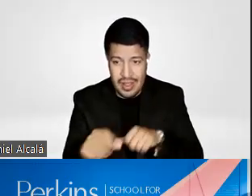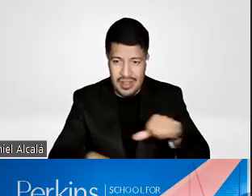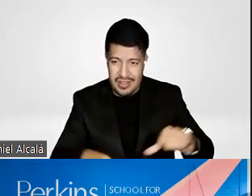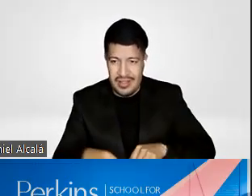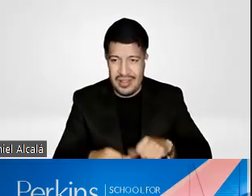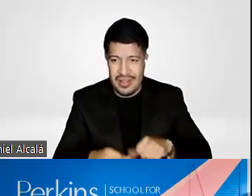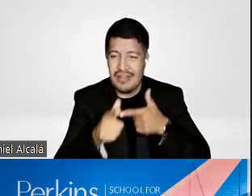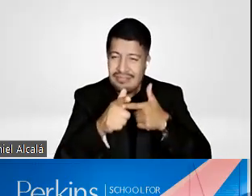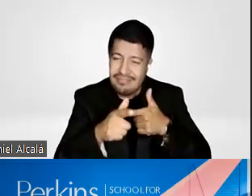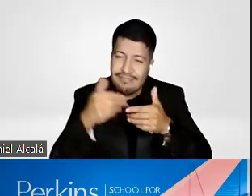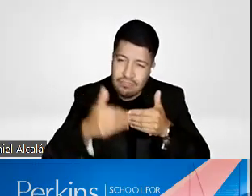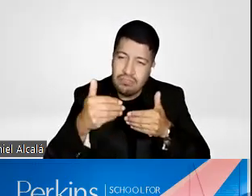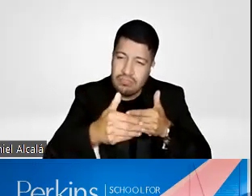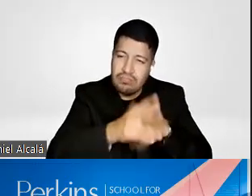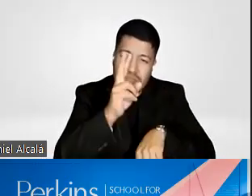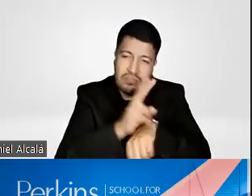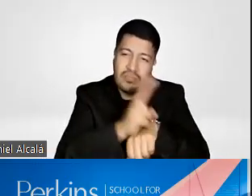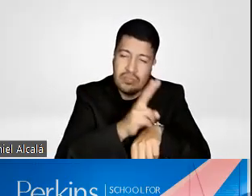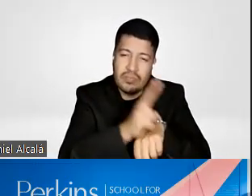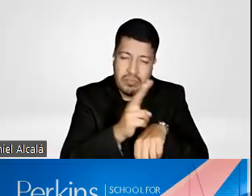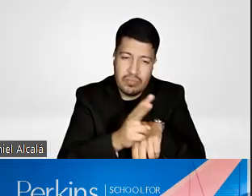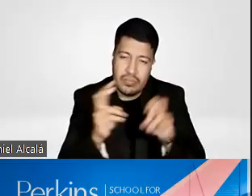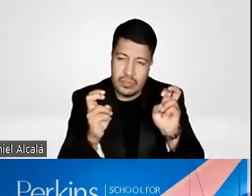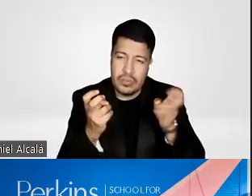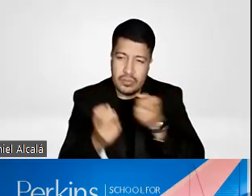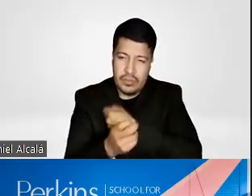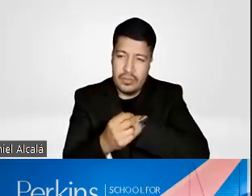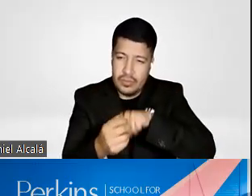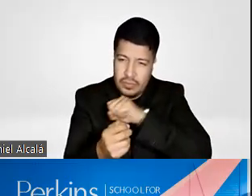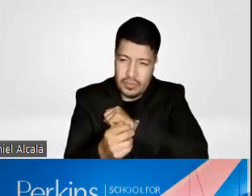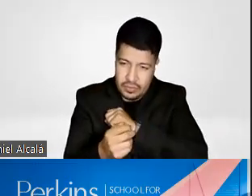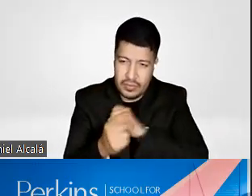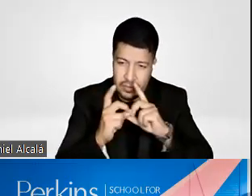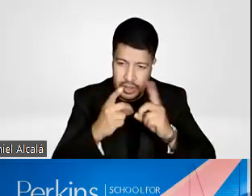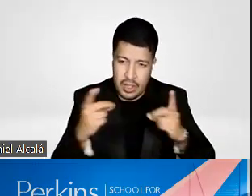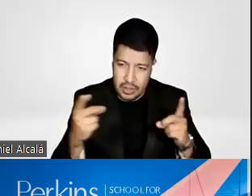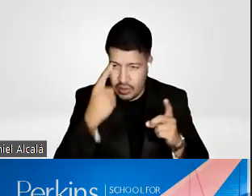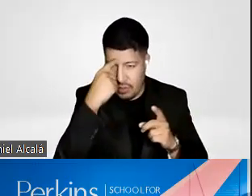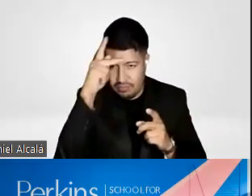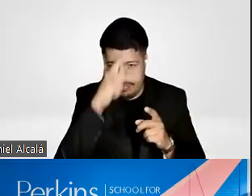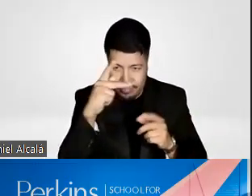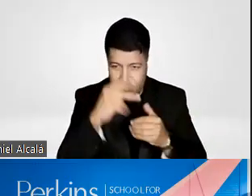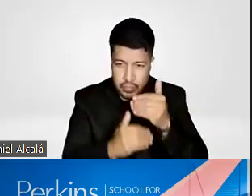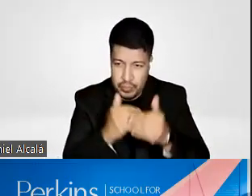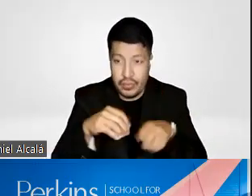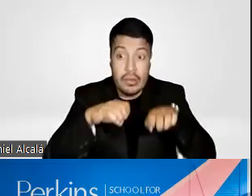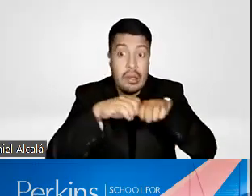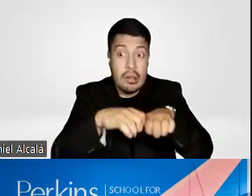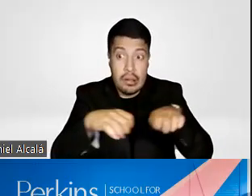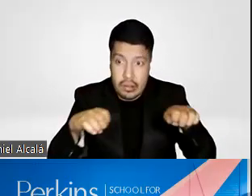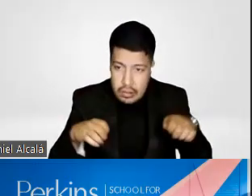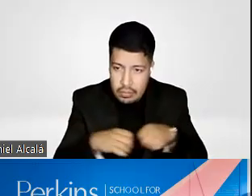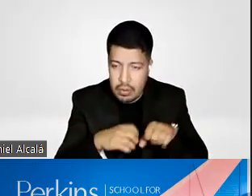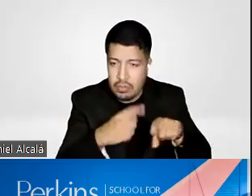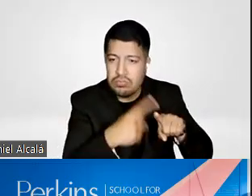periódica. Esto en cuanto a salud, crecimiento y desarrollo psicomotor, realizada por un equipo